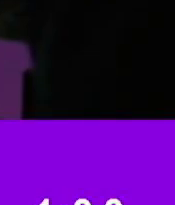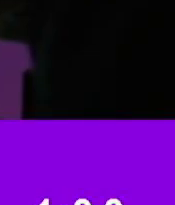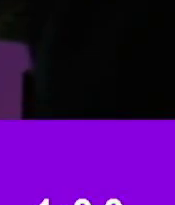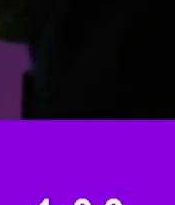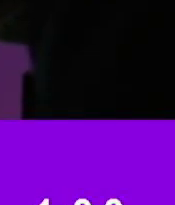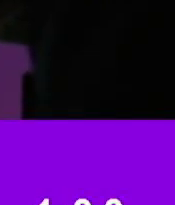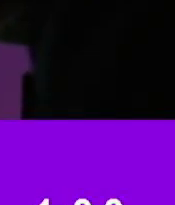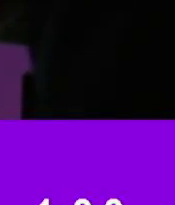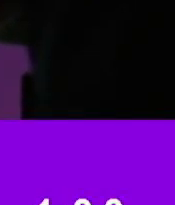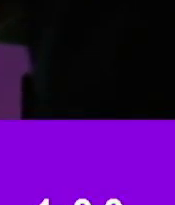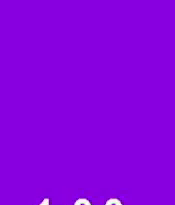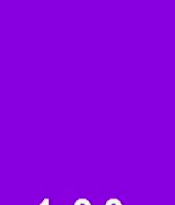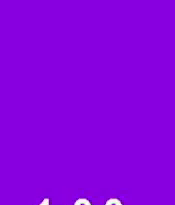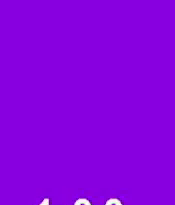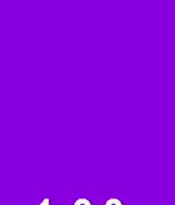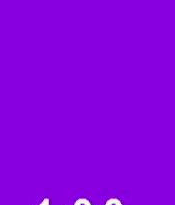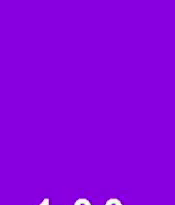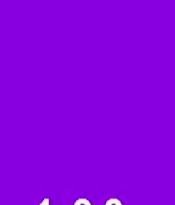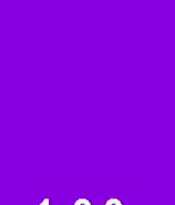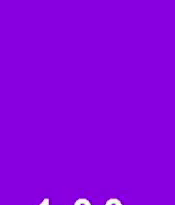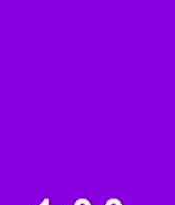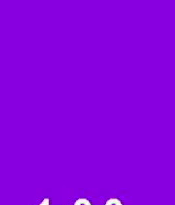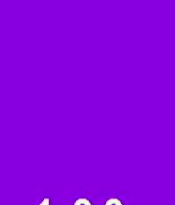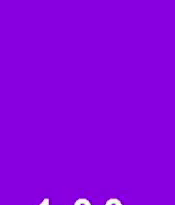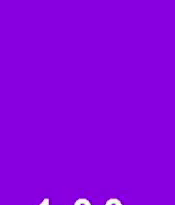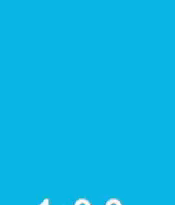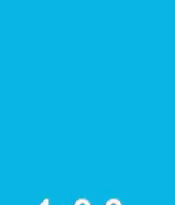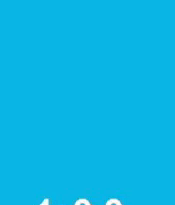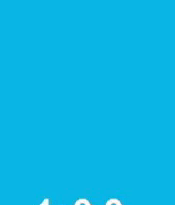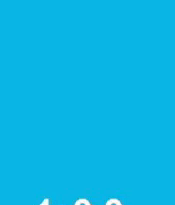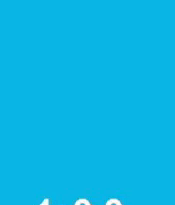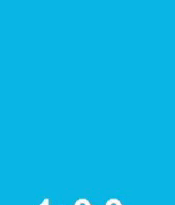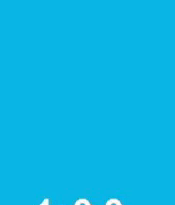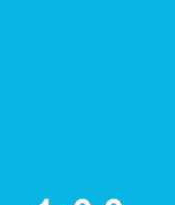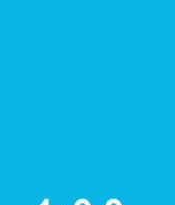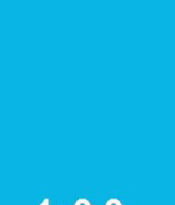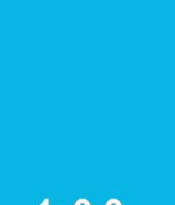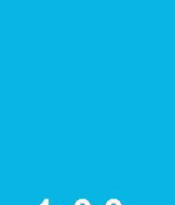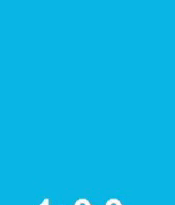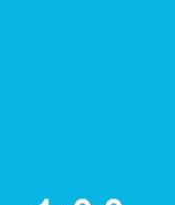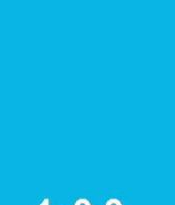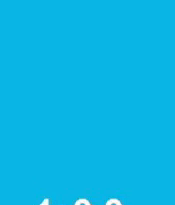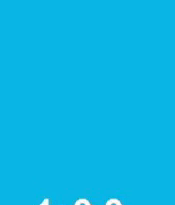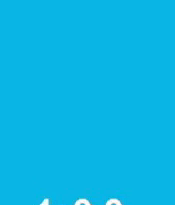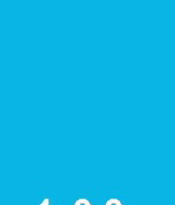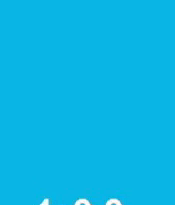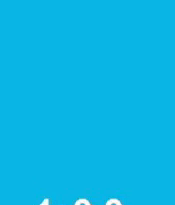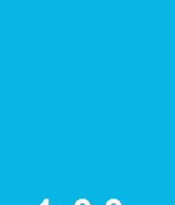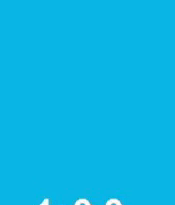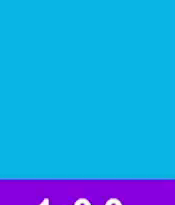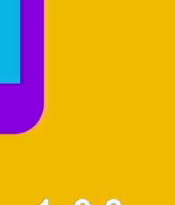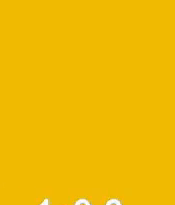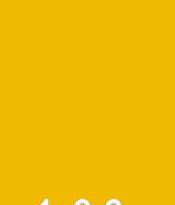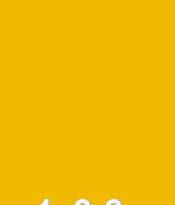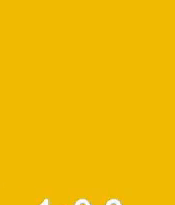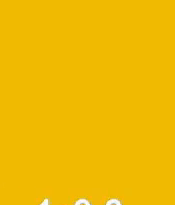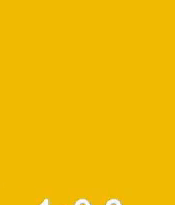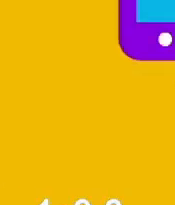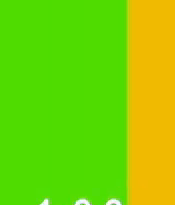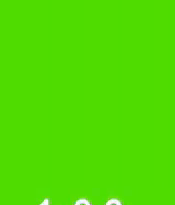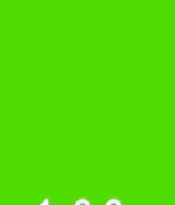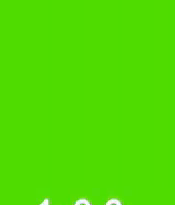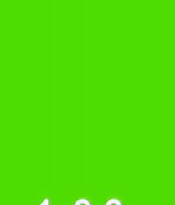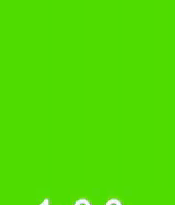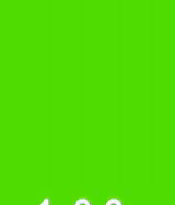la hora de aprender. ¡Escuela TV! Bien sentaditos, mirando hacia el frente, súbanle a la radio y aprendan viendo tele.